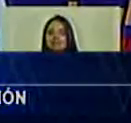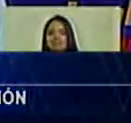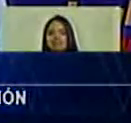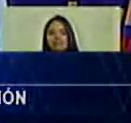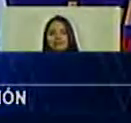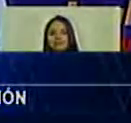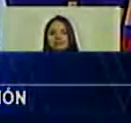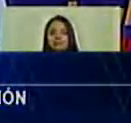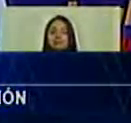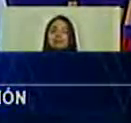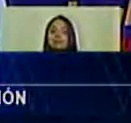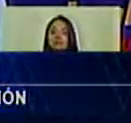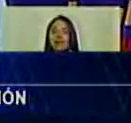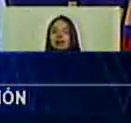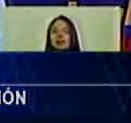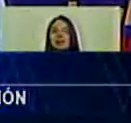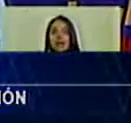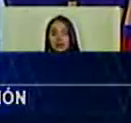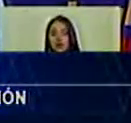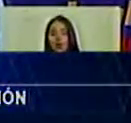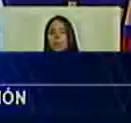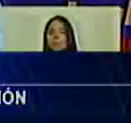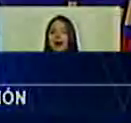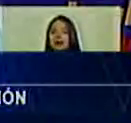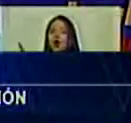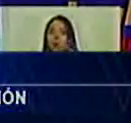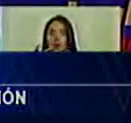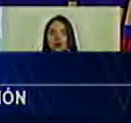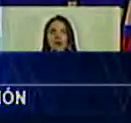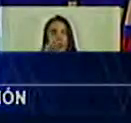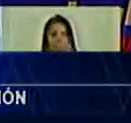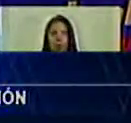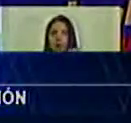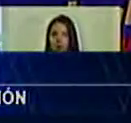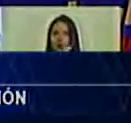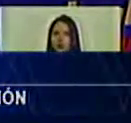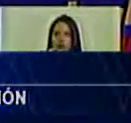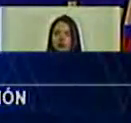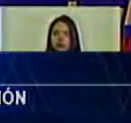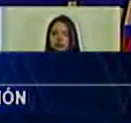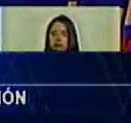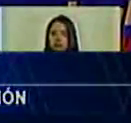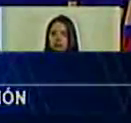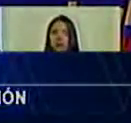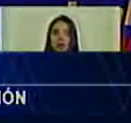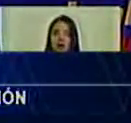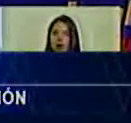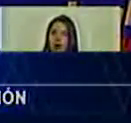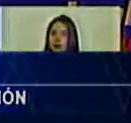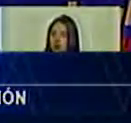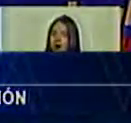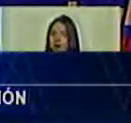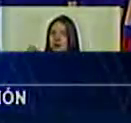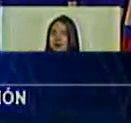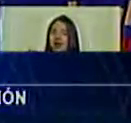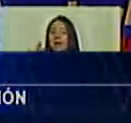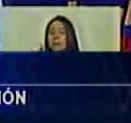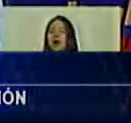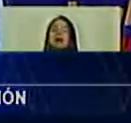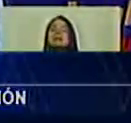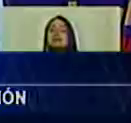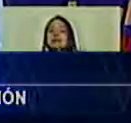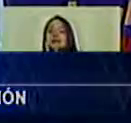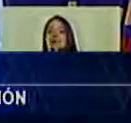Más de 72 partidos políticos recibieron votos en la elección del día de ayer. Repito, más de